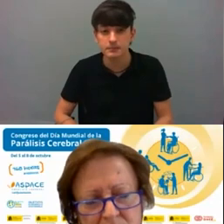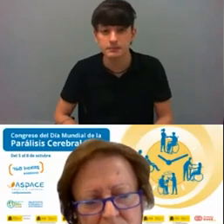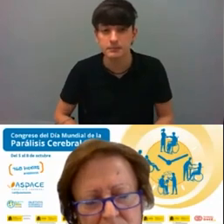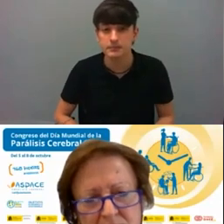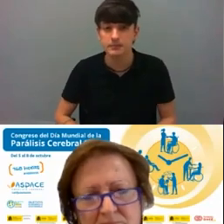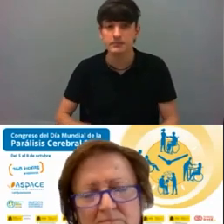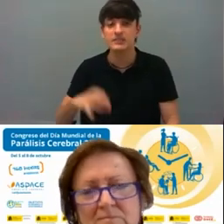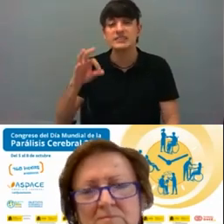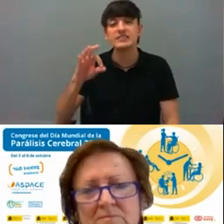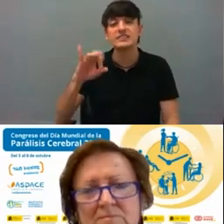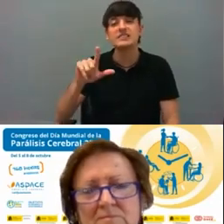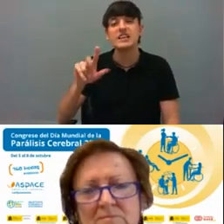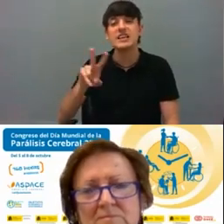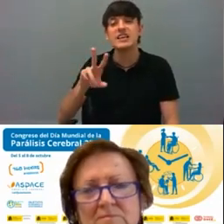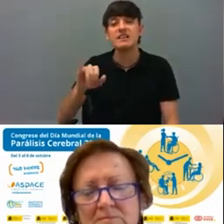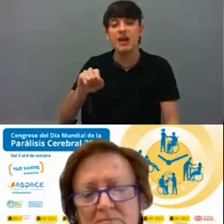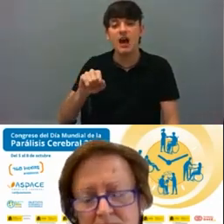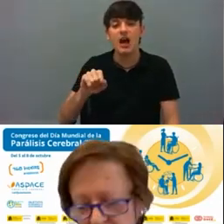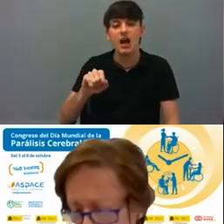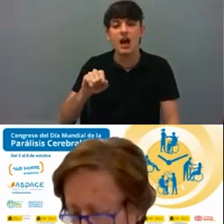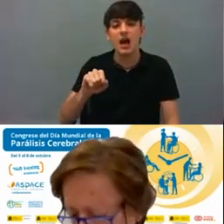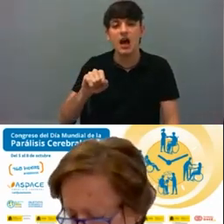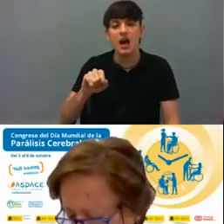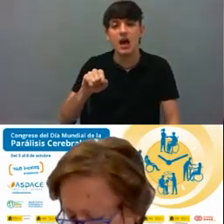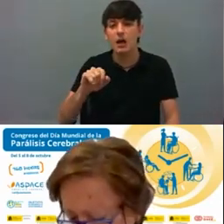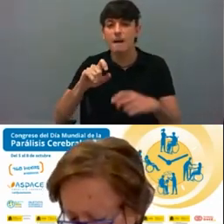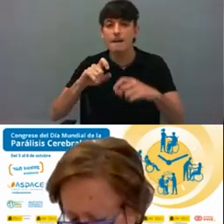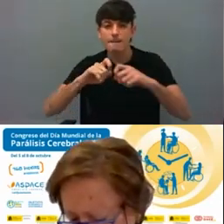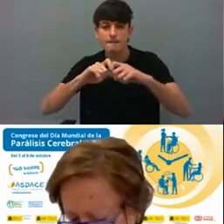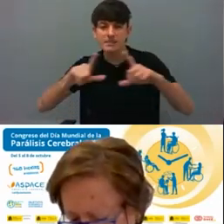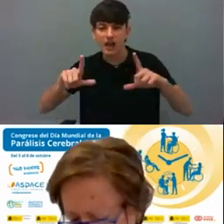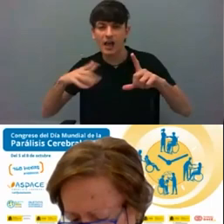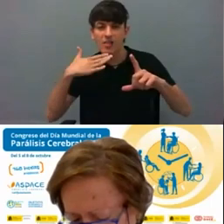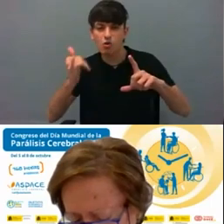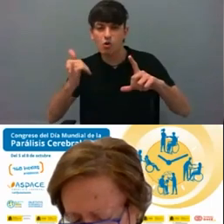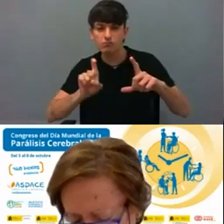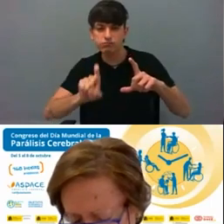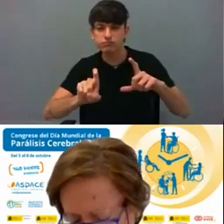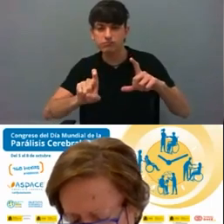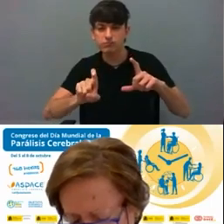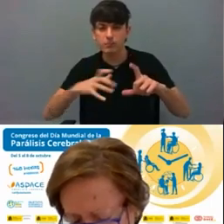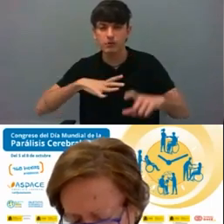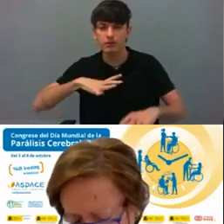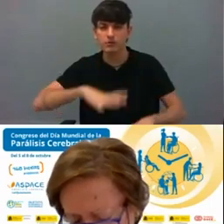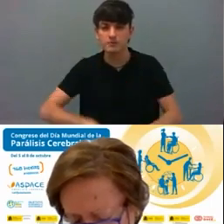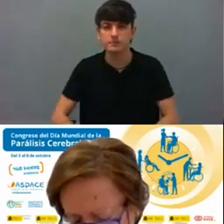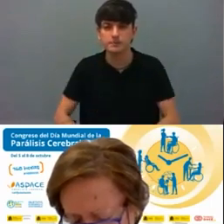Silvia, dale al mensaje azul que te tiene que haber llegado. Por favor.